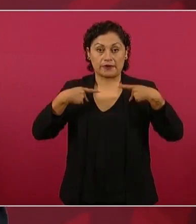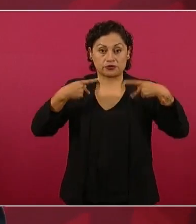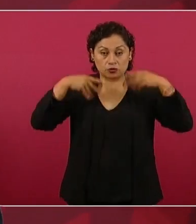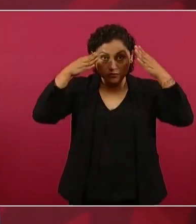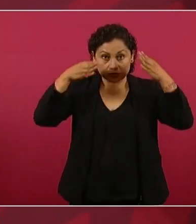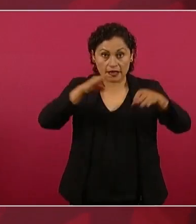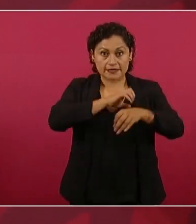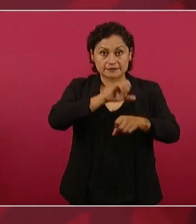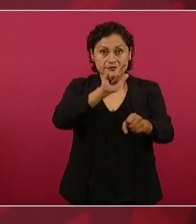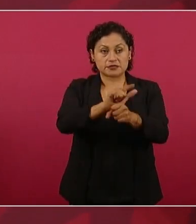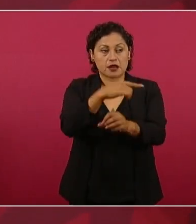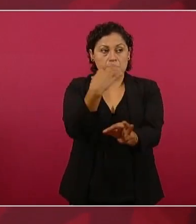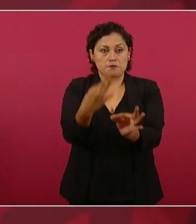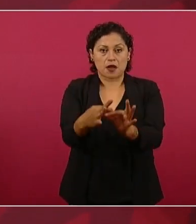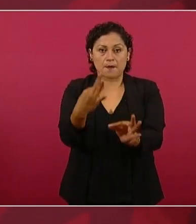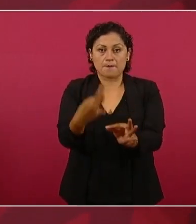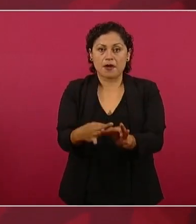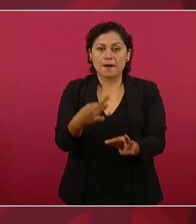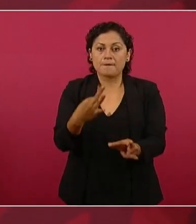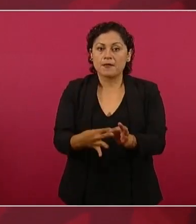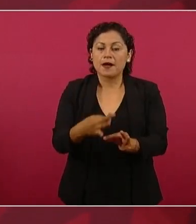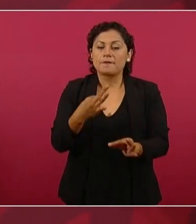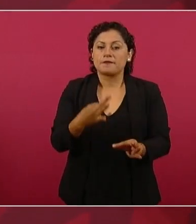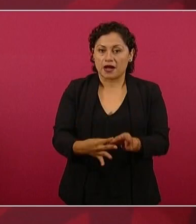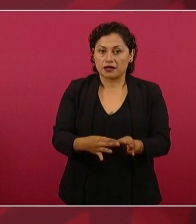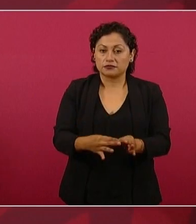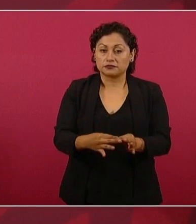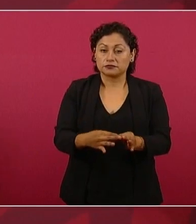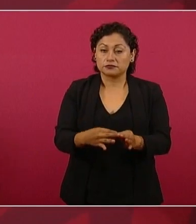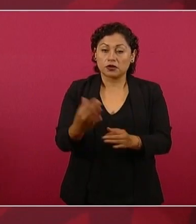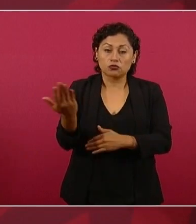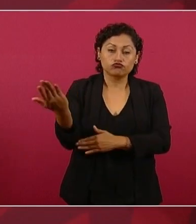atienda los 7 días, las 24 horas,